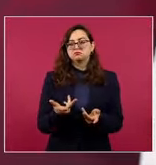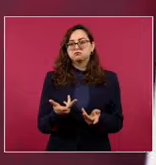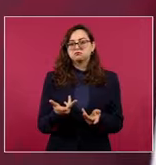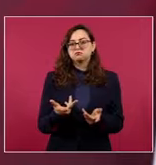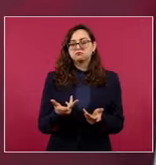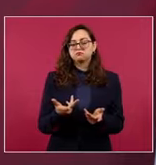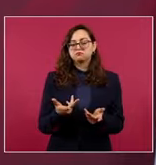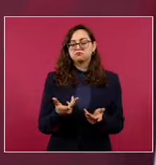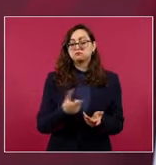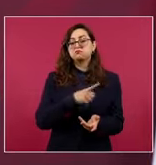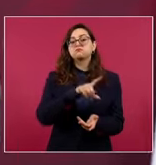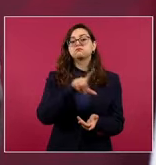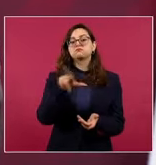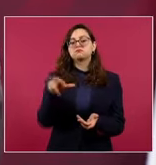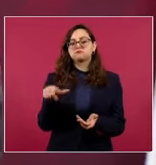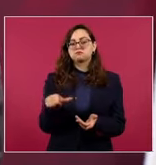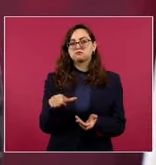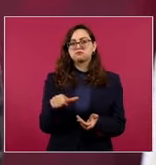después